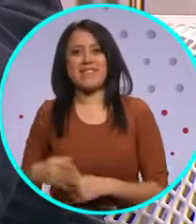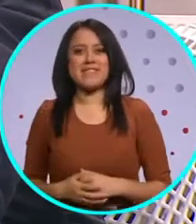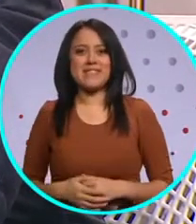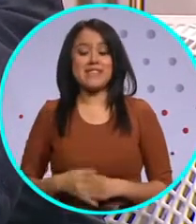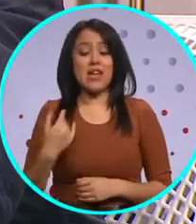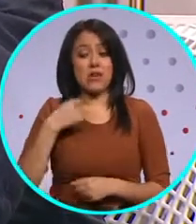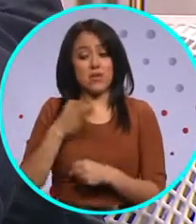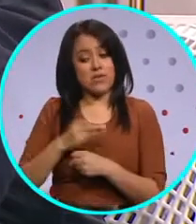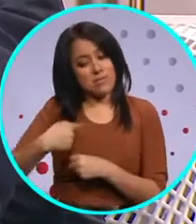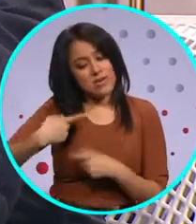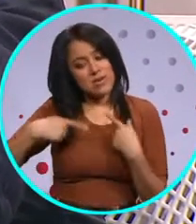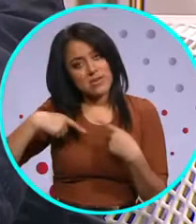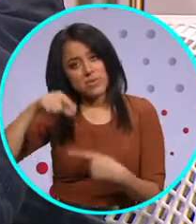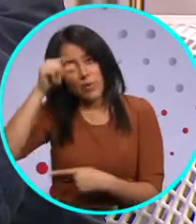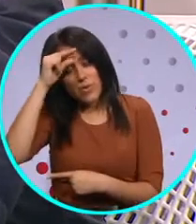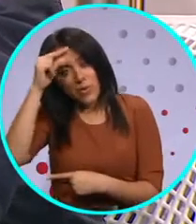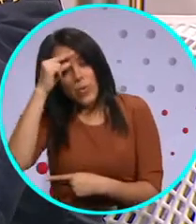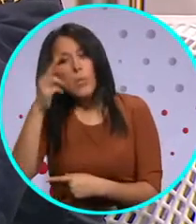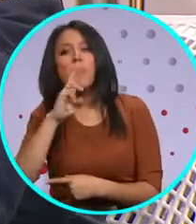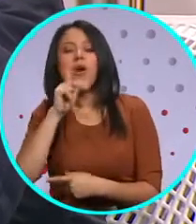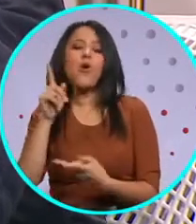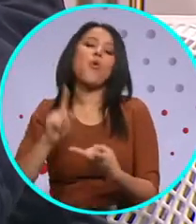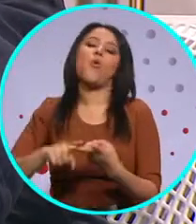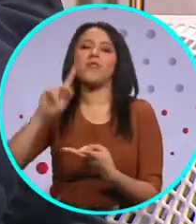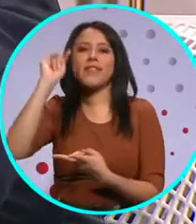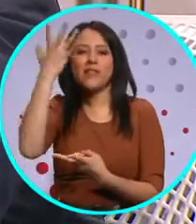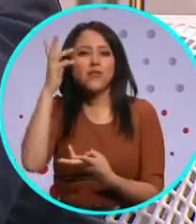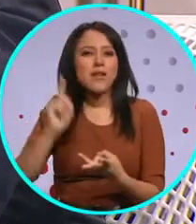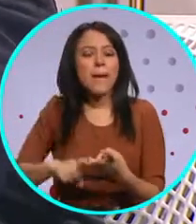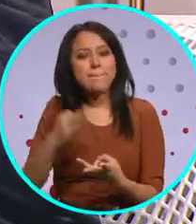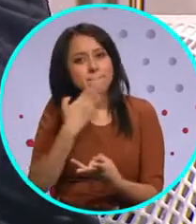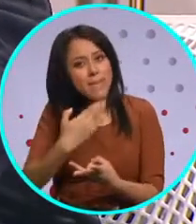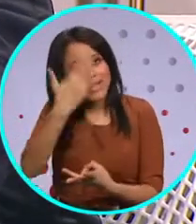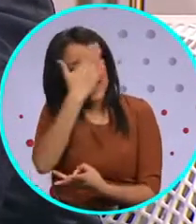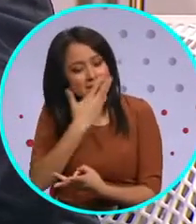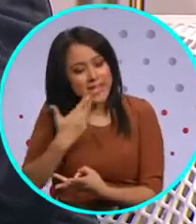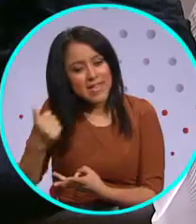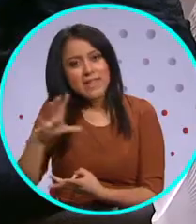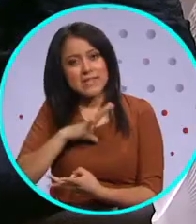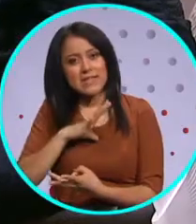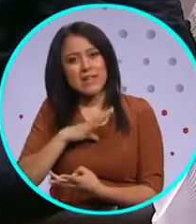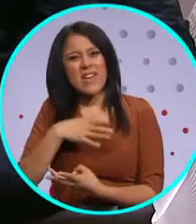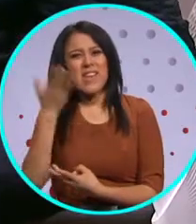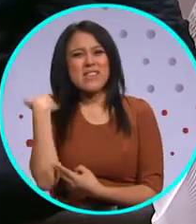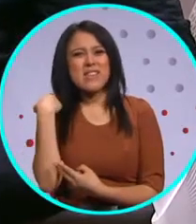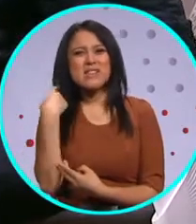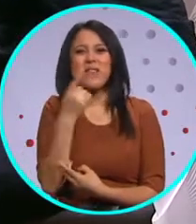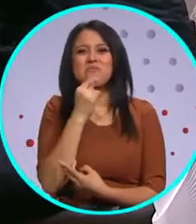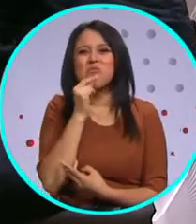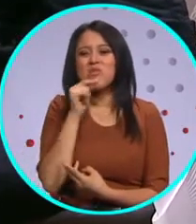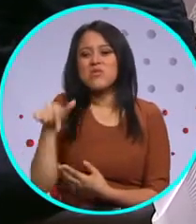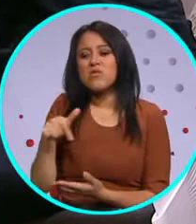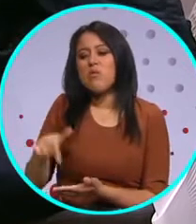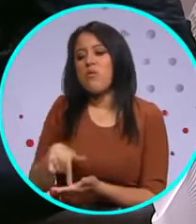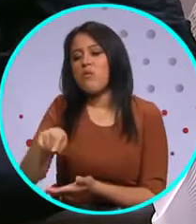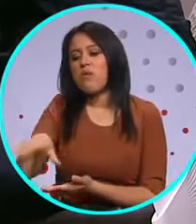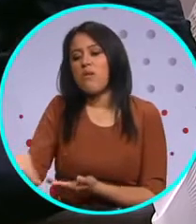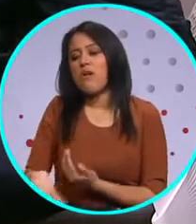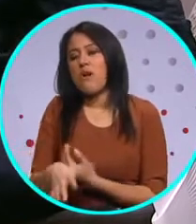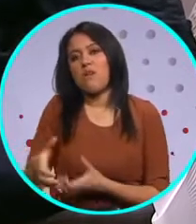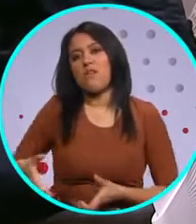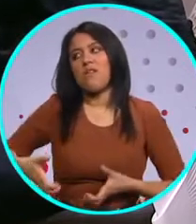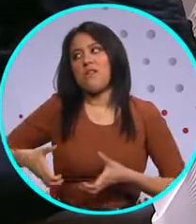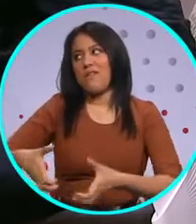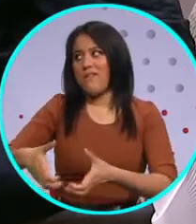inteligente más tecnológica más robusta más capaz aquella idea del publicidad de barrio aquella idea del